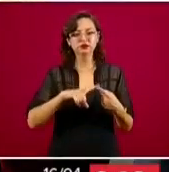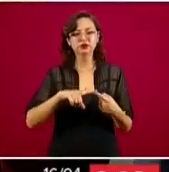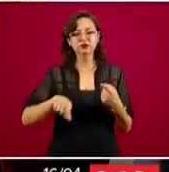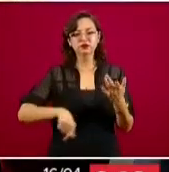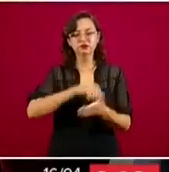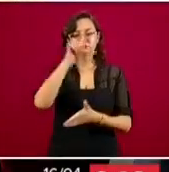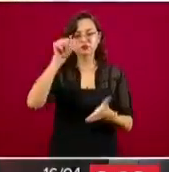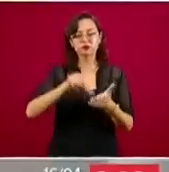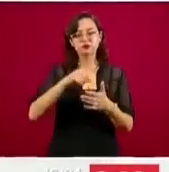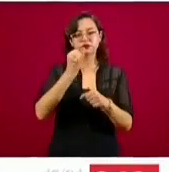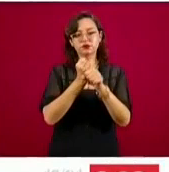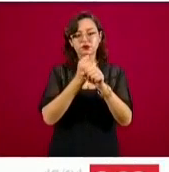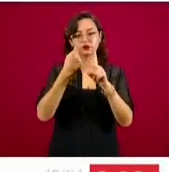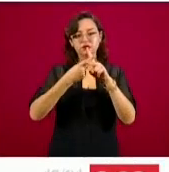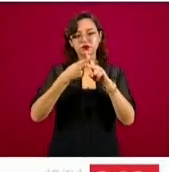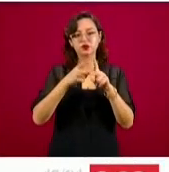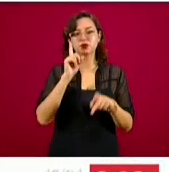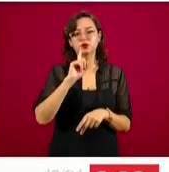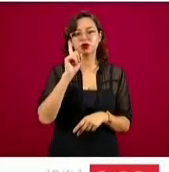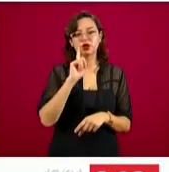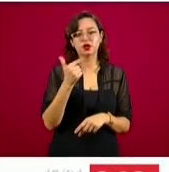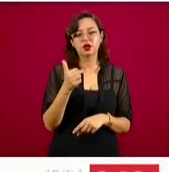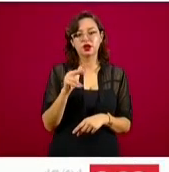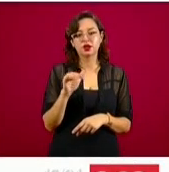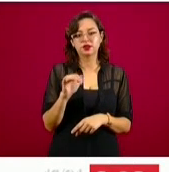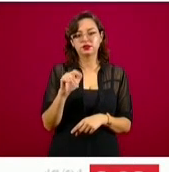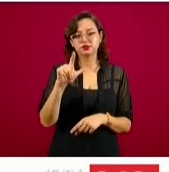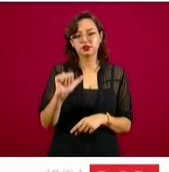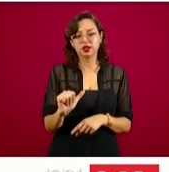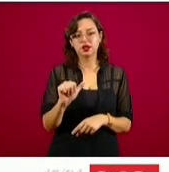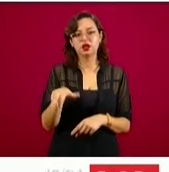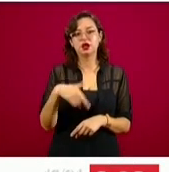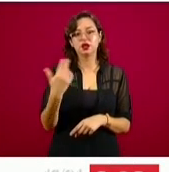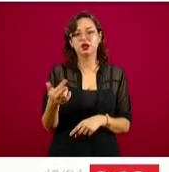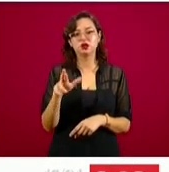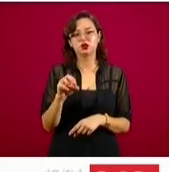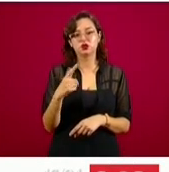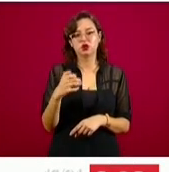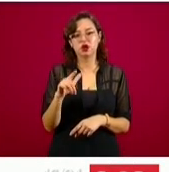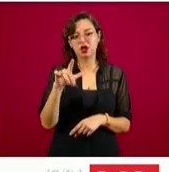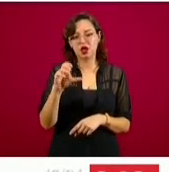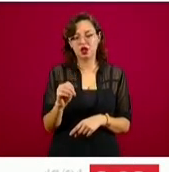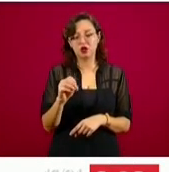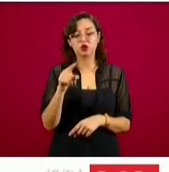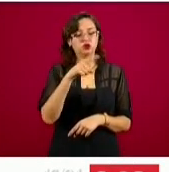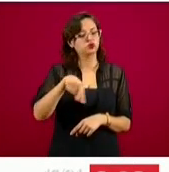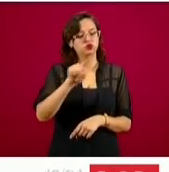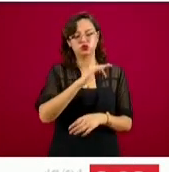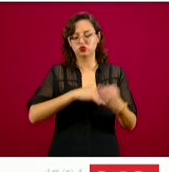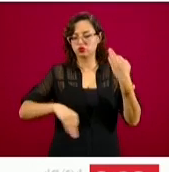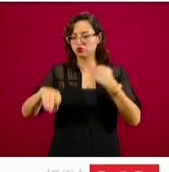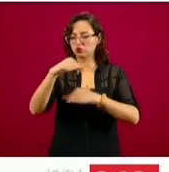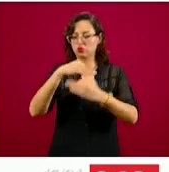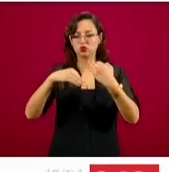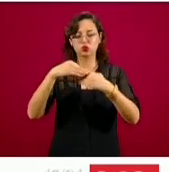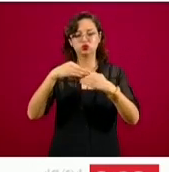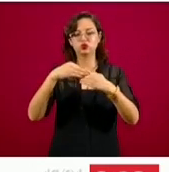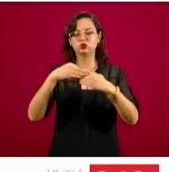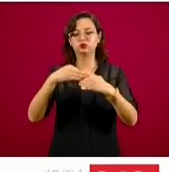en Matemáticas está Graciela González y Rogelio Ramos Quiroga. Todos ellos son doctores